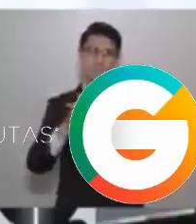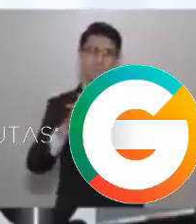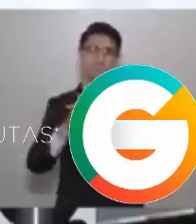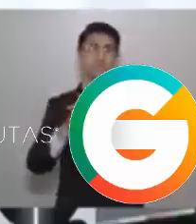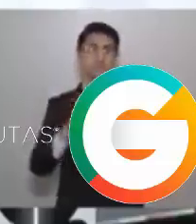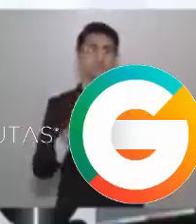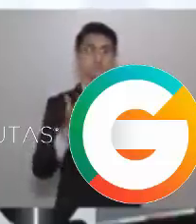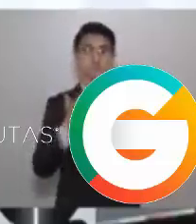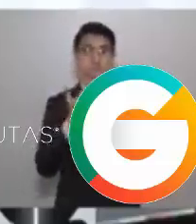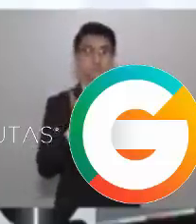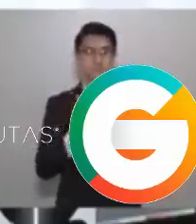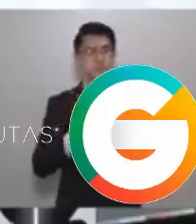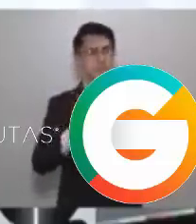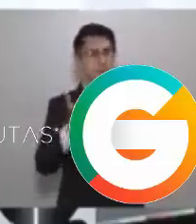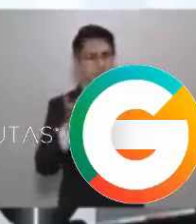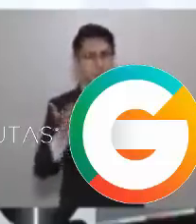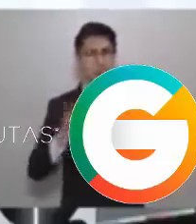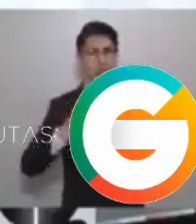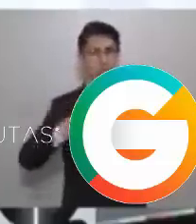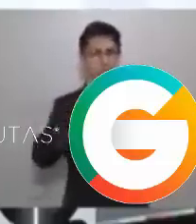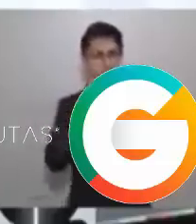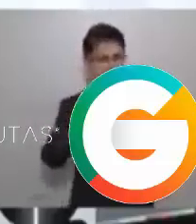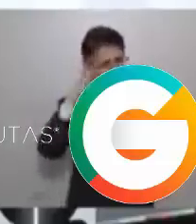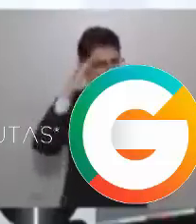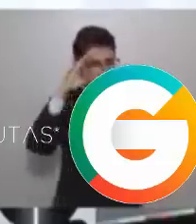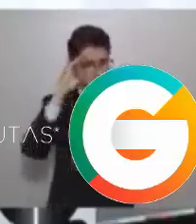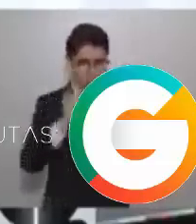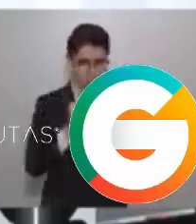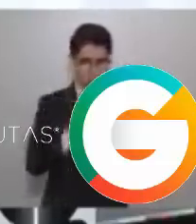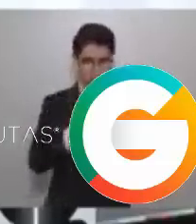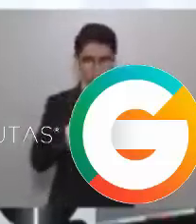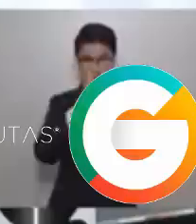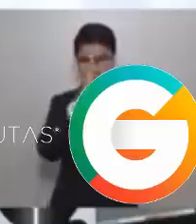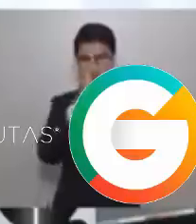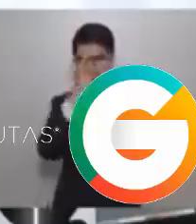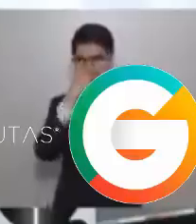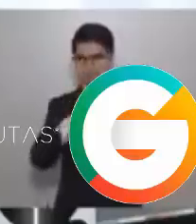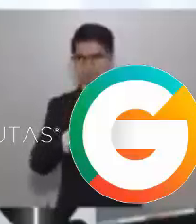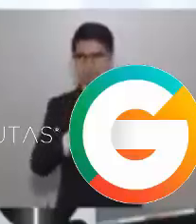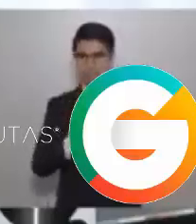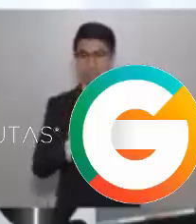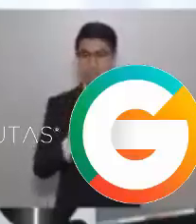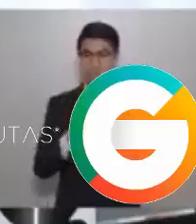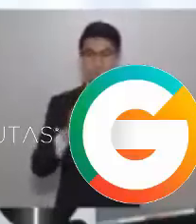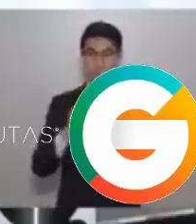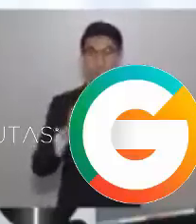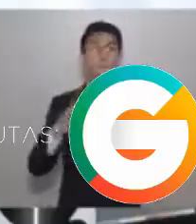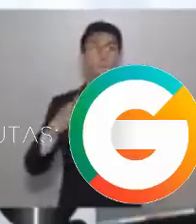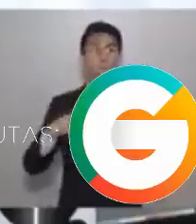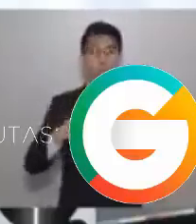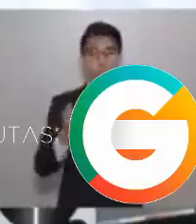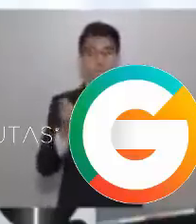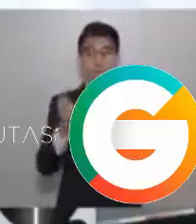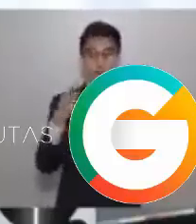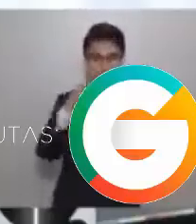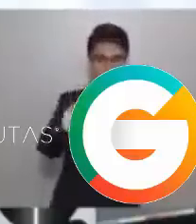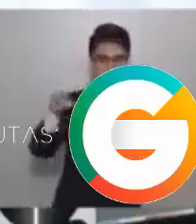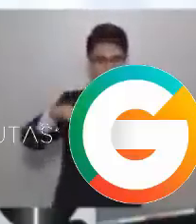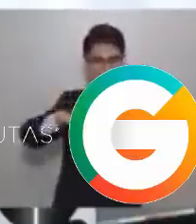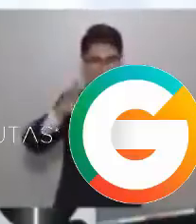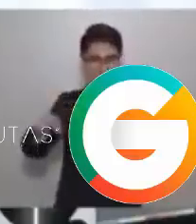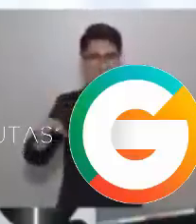anteriores vinculados de forma consanguínea con algunas de las víctimas, en las cuales se establece que